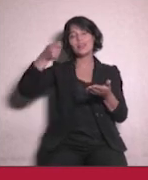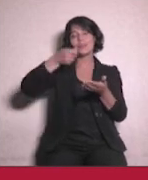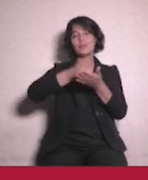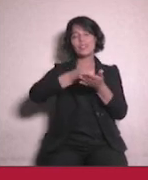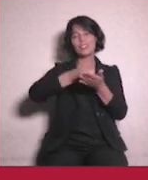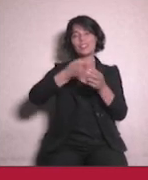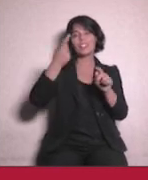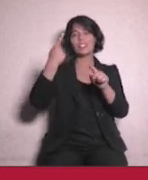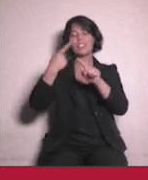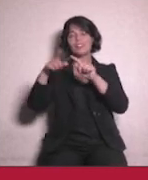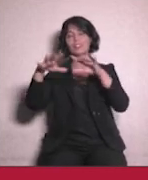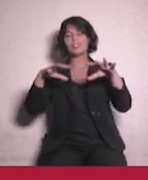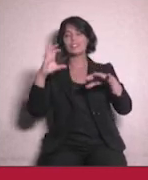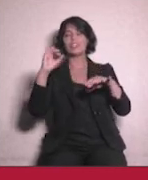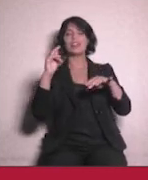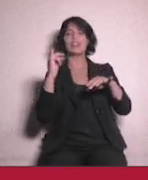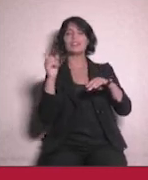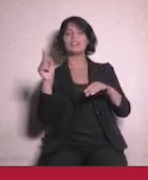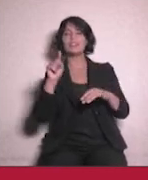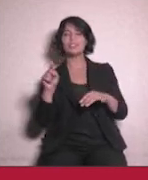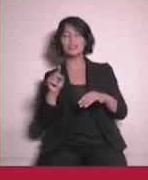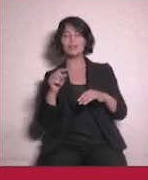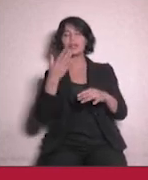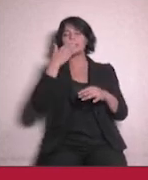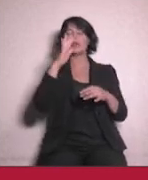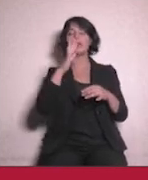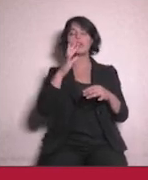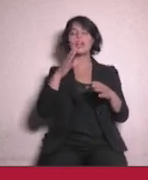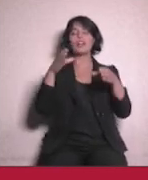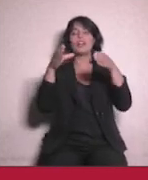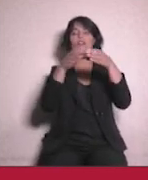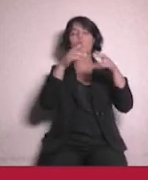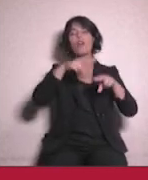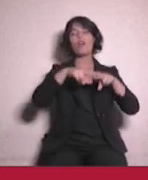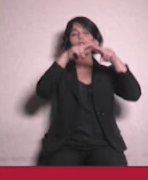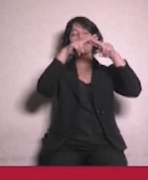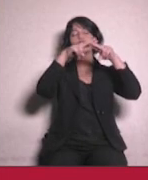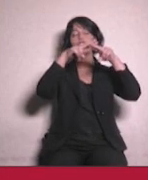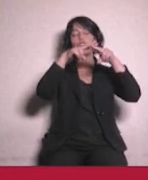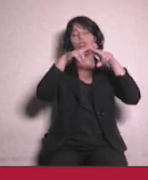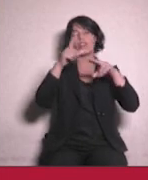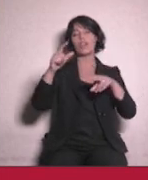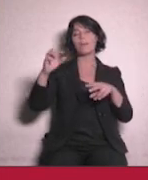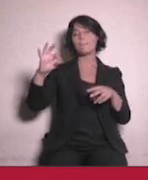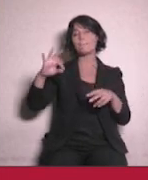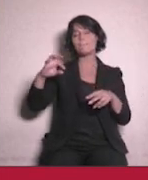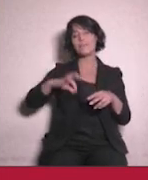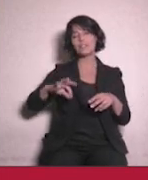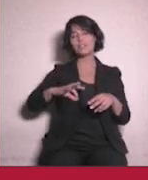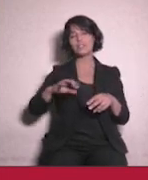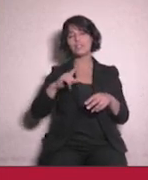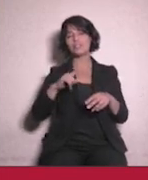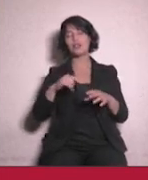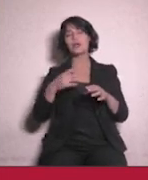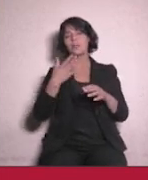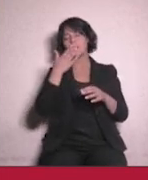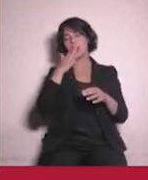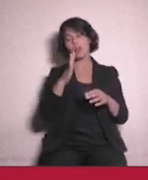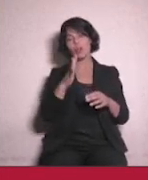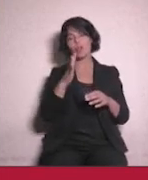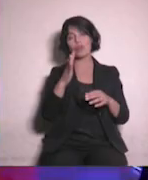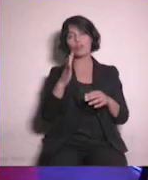otras clases de activos que mejoran los retornos de los fondos de pensiones. Estos activos en general son más rentables